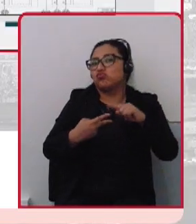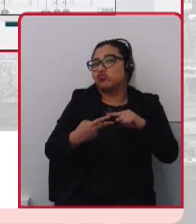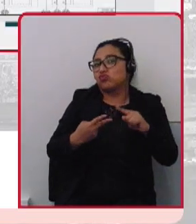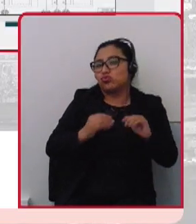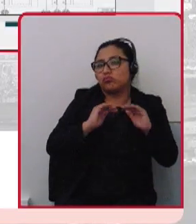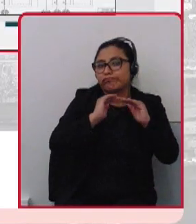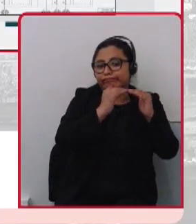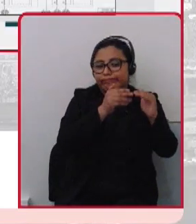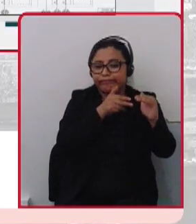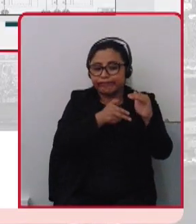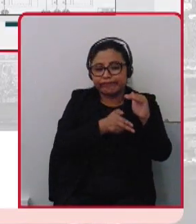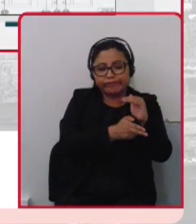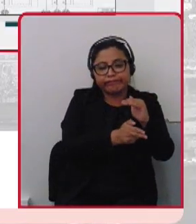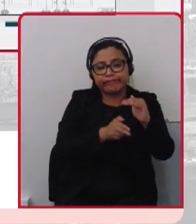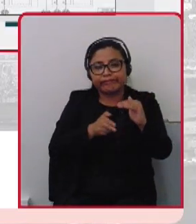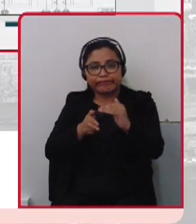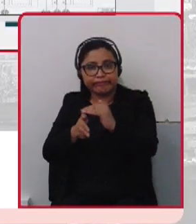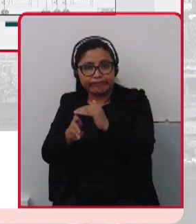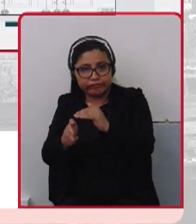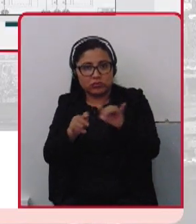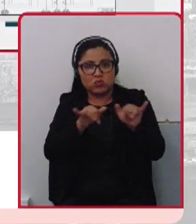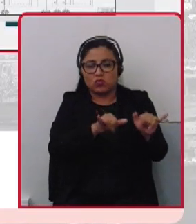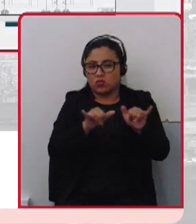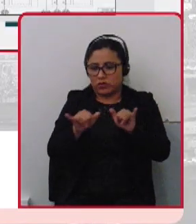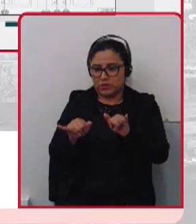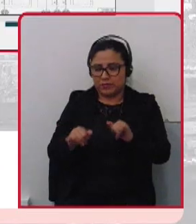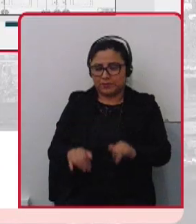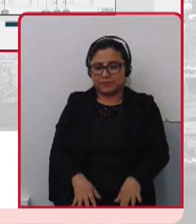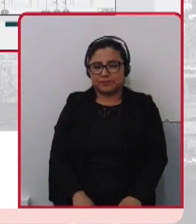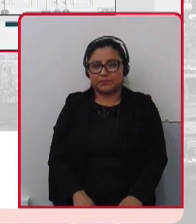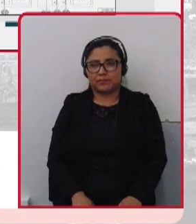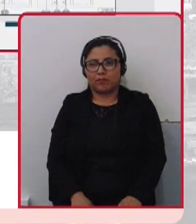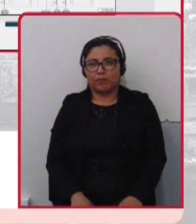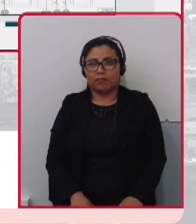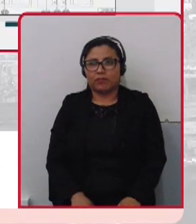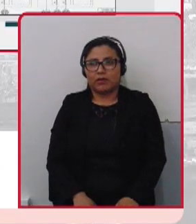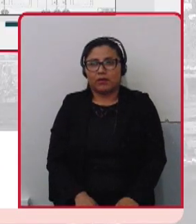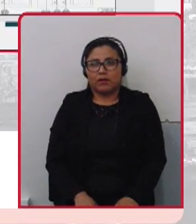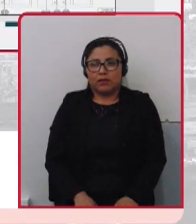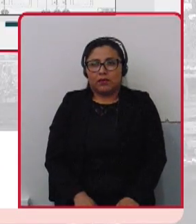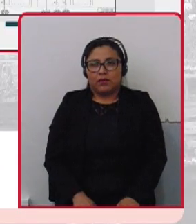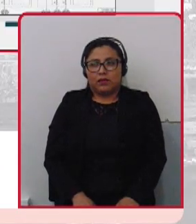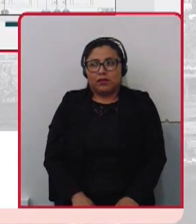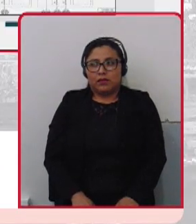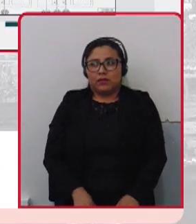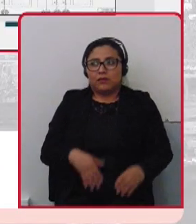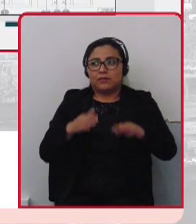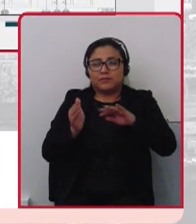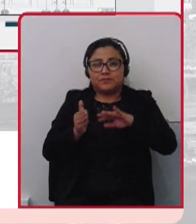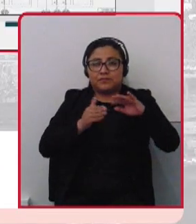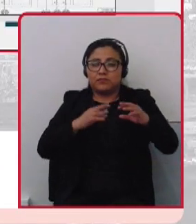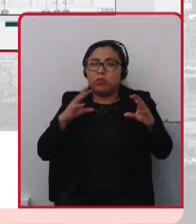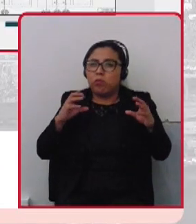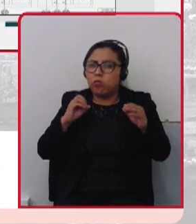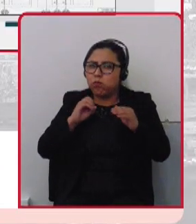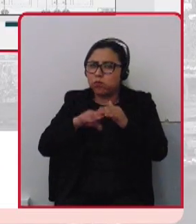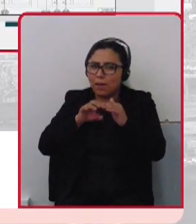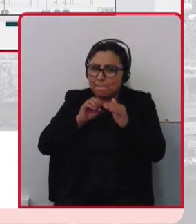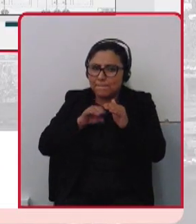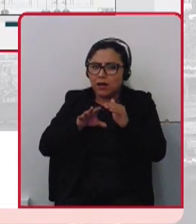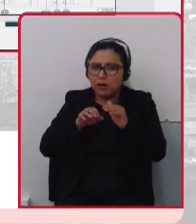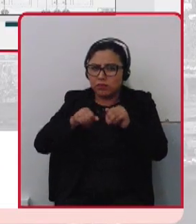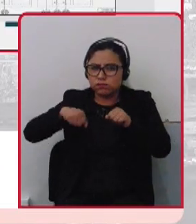a frente doble, en simultáneo. ¿Okay? Y pasando al tema de bombeo, si bien es cierto, hoy en día